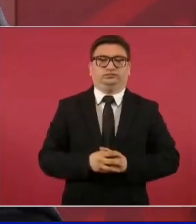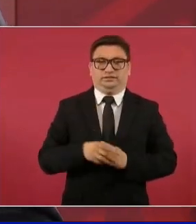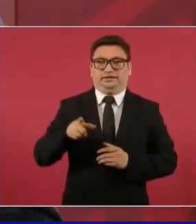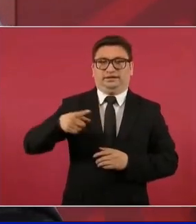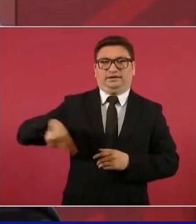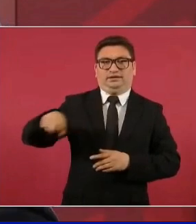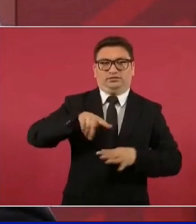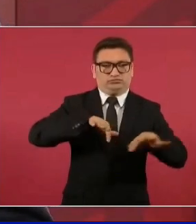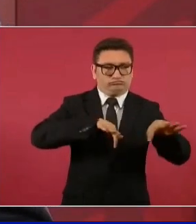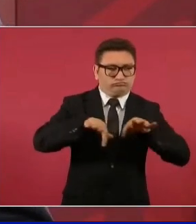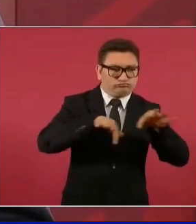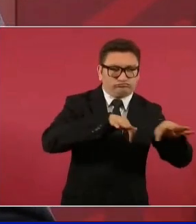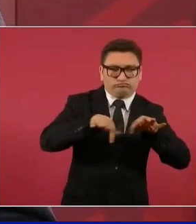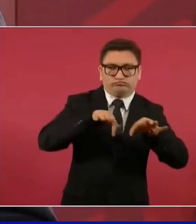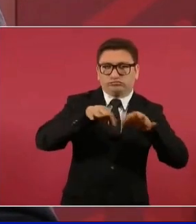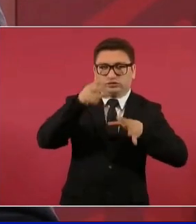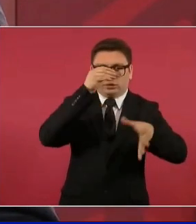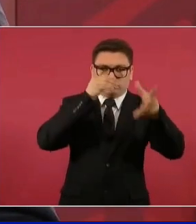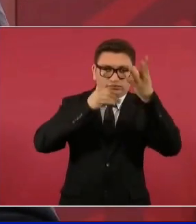trabajando como aprendices.